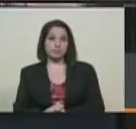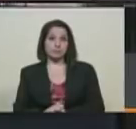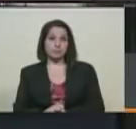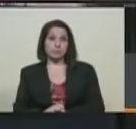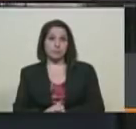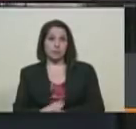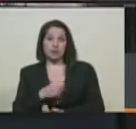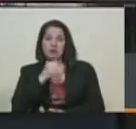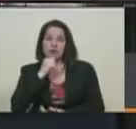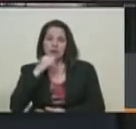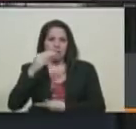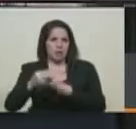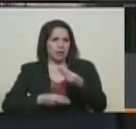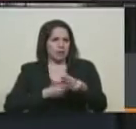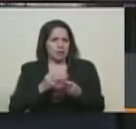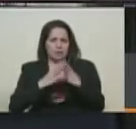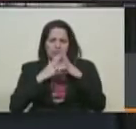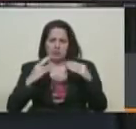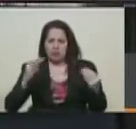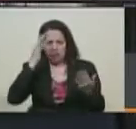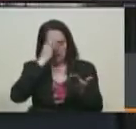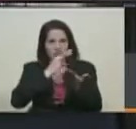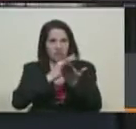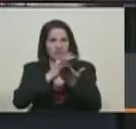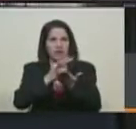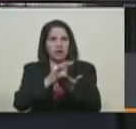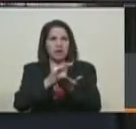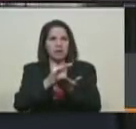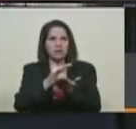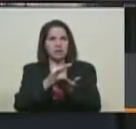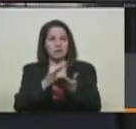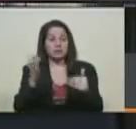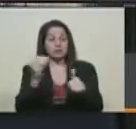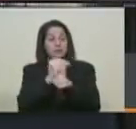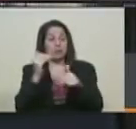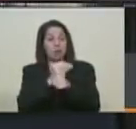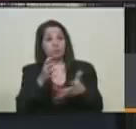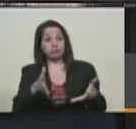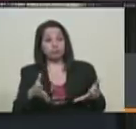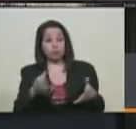Quien hace todo con el espíritu de fe en la patria, logra los objetivos.